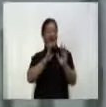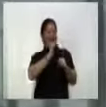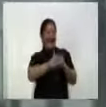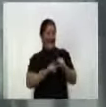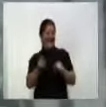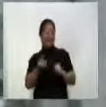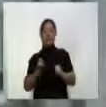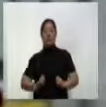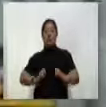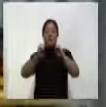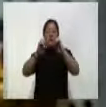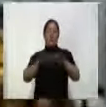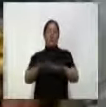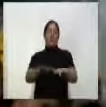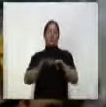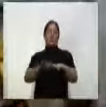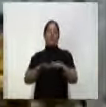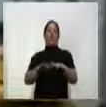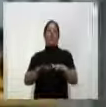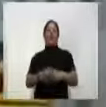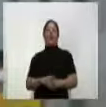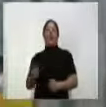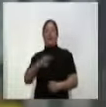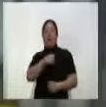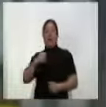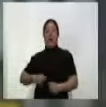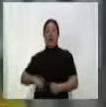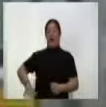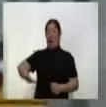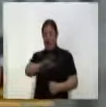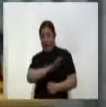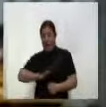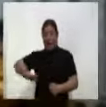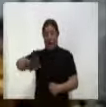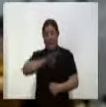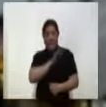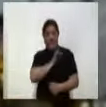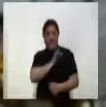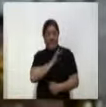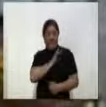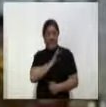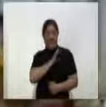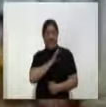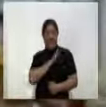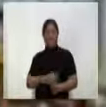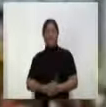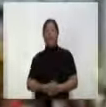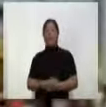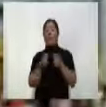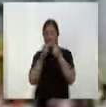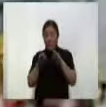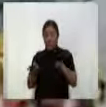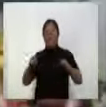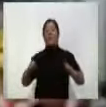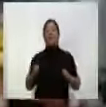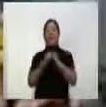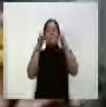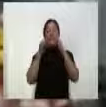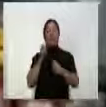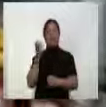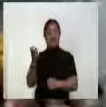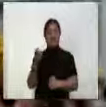más emblemáticos de Shenzhen Sur, la inmensa metrópolis limítrofe de Hong Kong. La Oficina de Gestión de Emergencias de